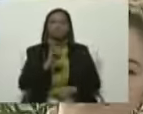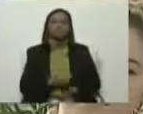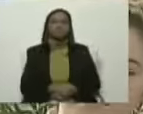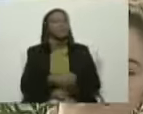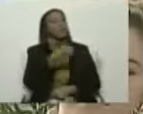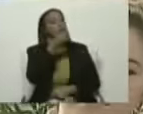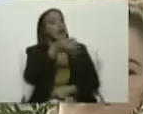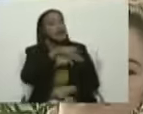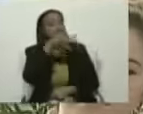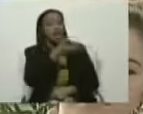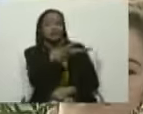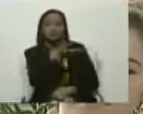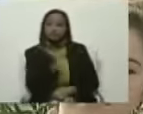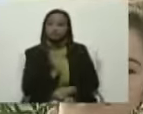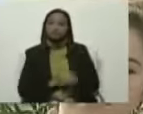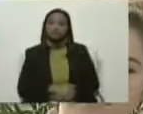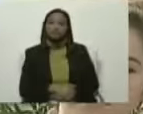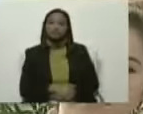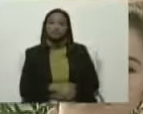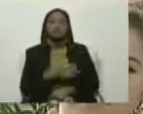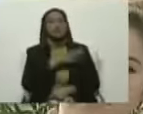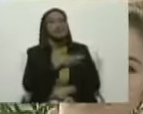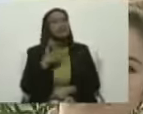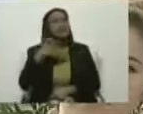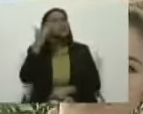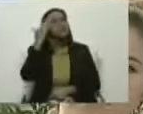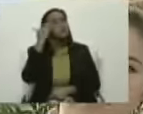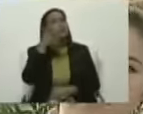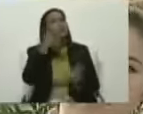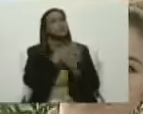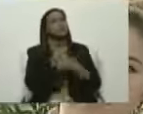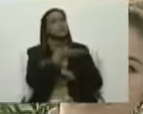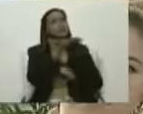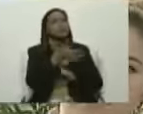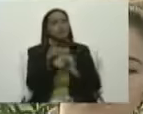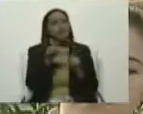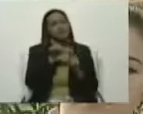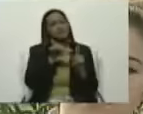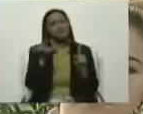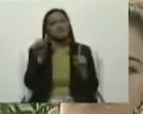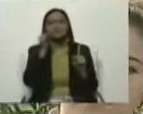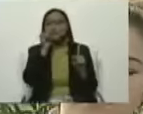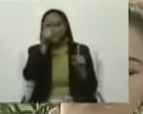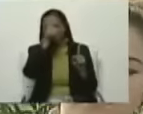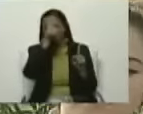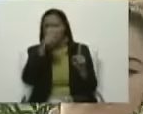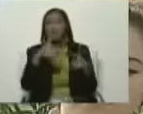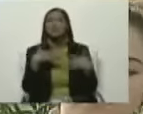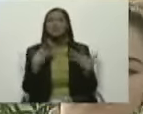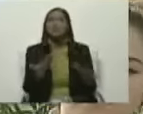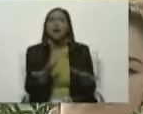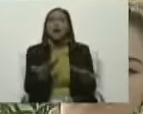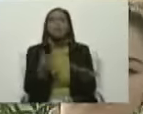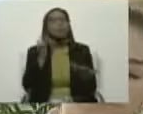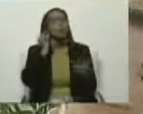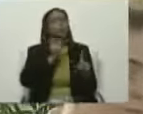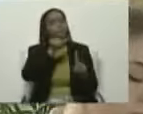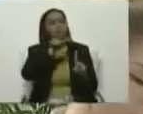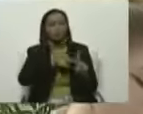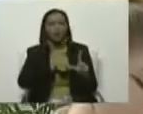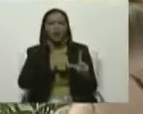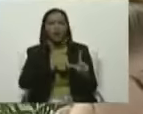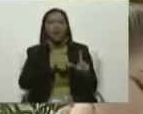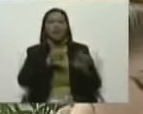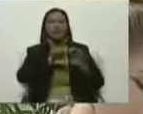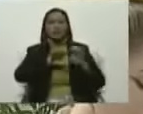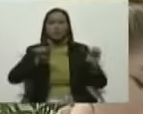todos los representantes. Quería saber su postura referente a este fin de semana cuando la educadora